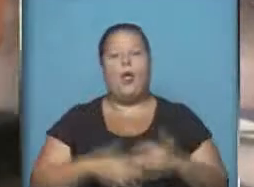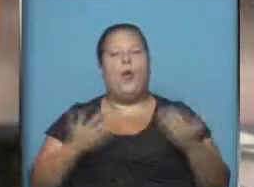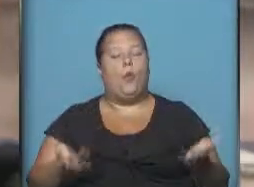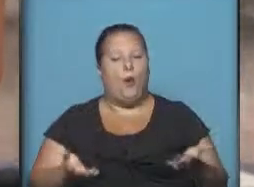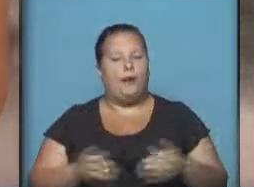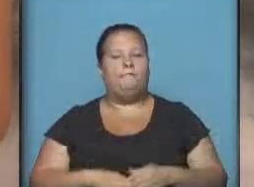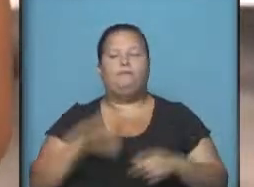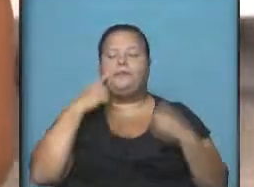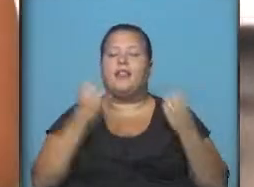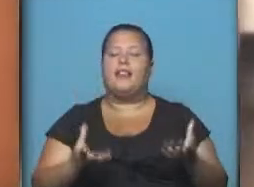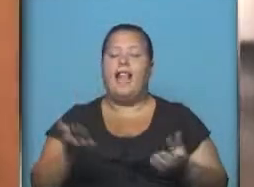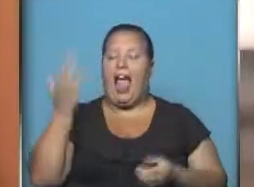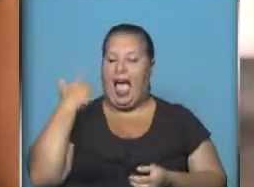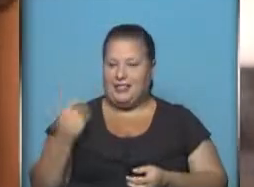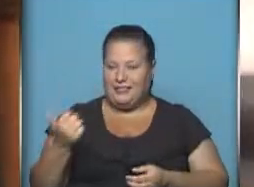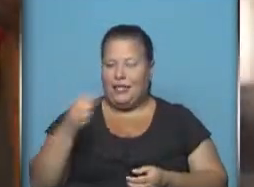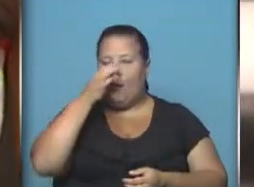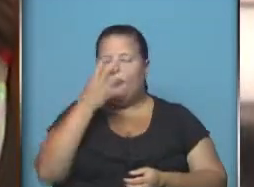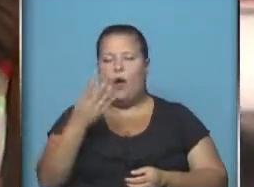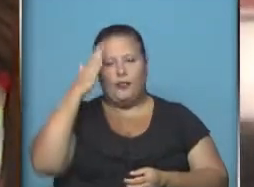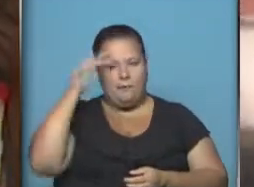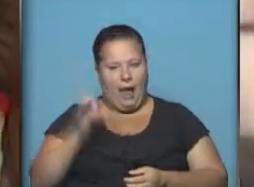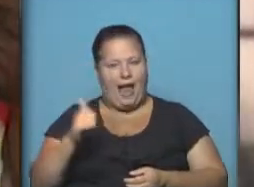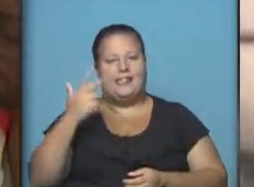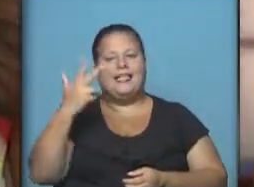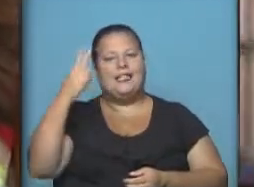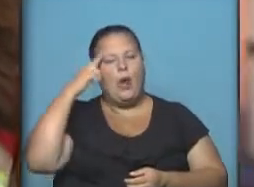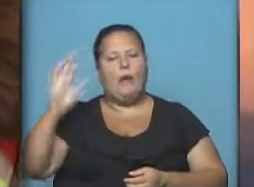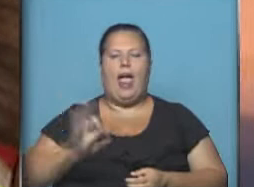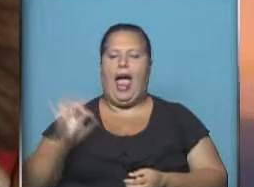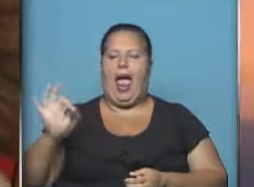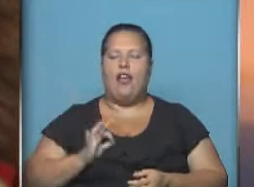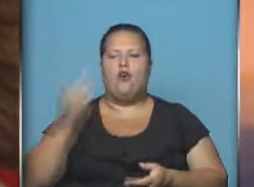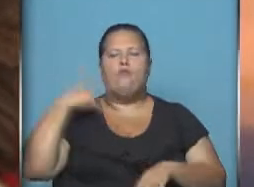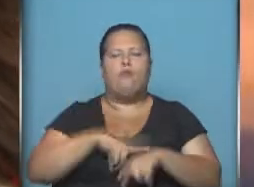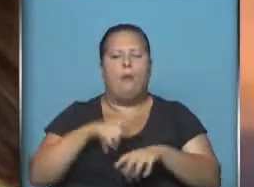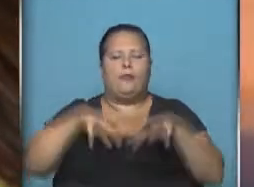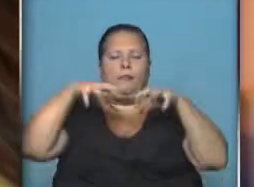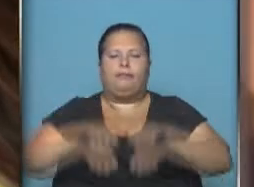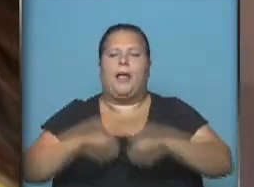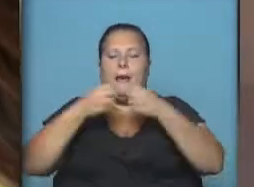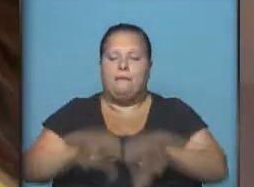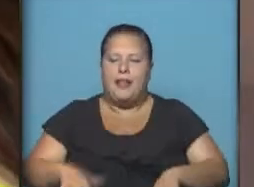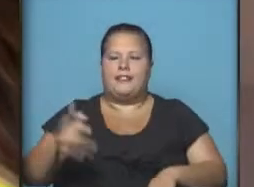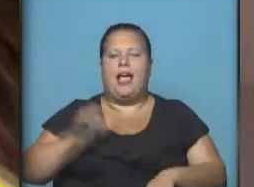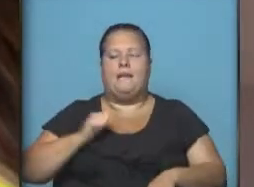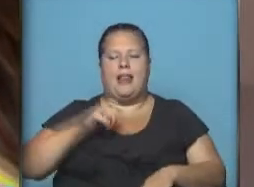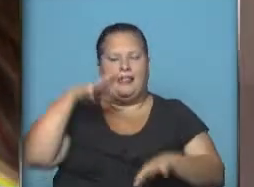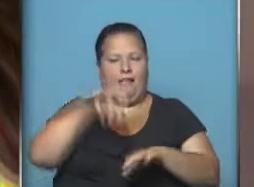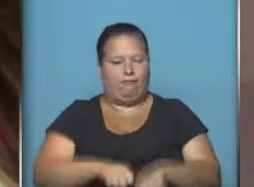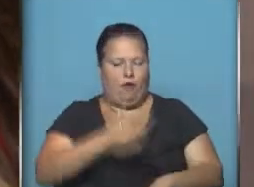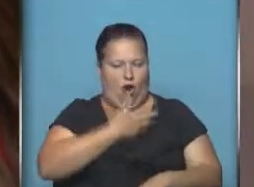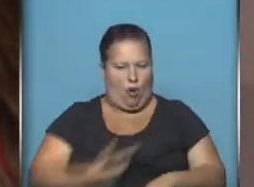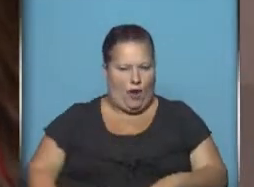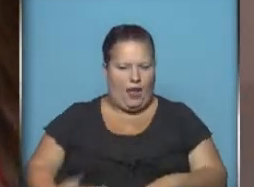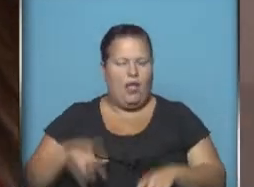No, vamos a ver qué pasaba el día de ayer, 24 de marzo, 39 años del momento en que comenzaba. Se daba el golpe de Estado y una